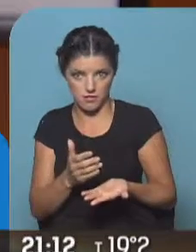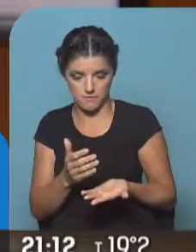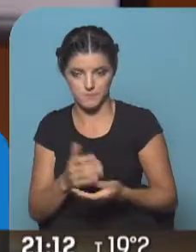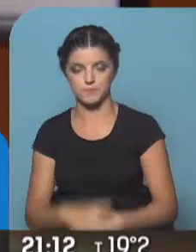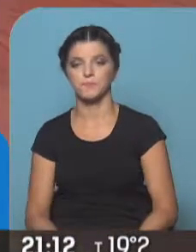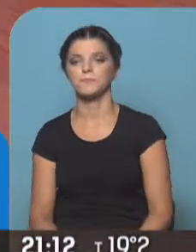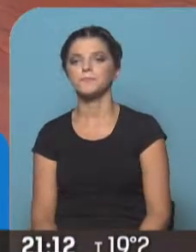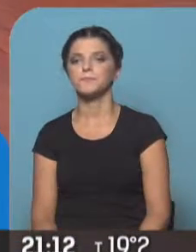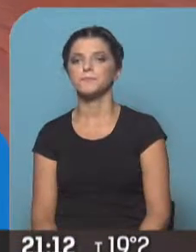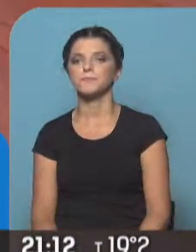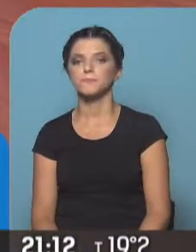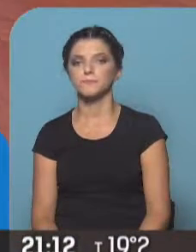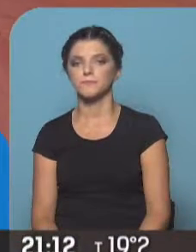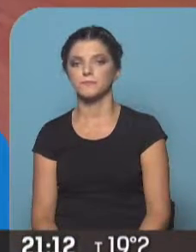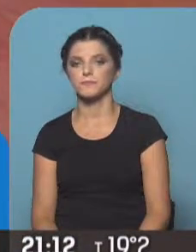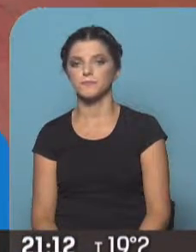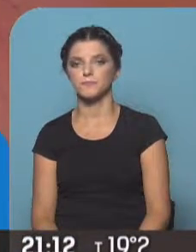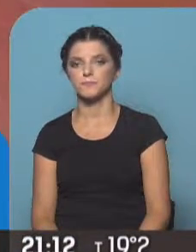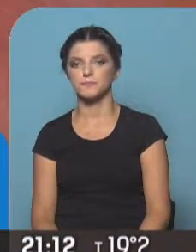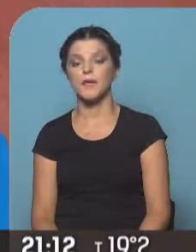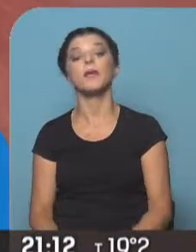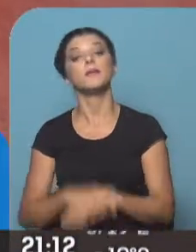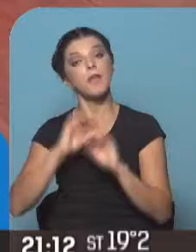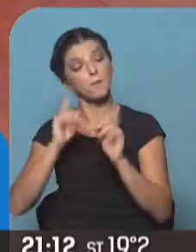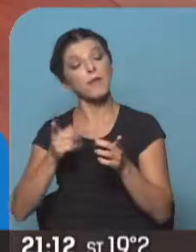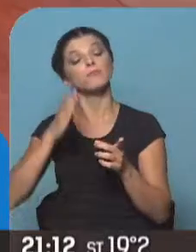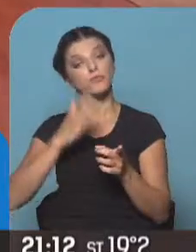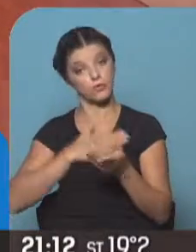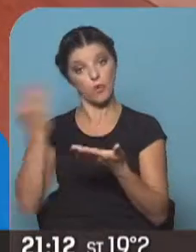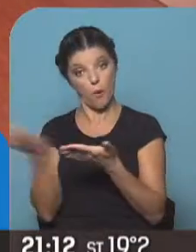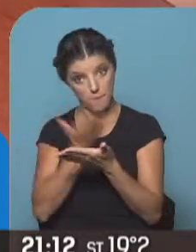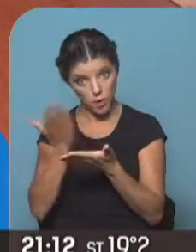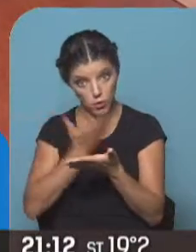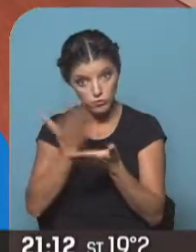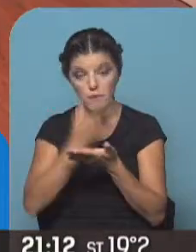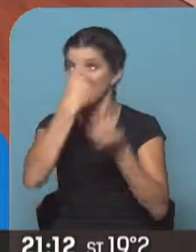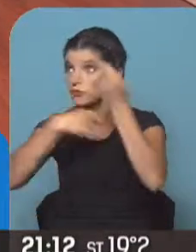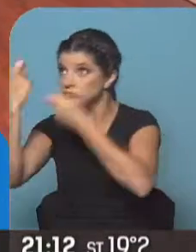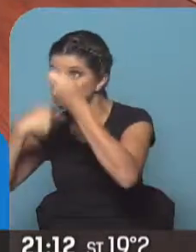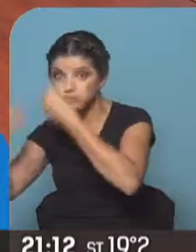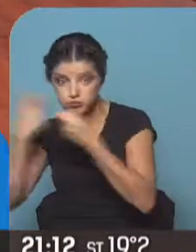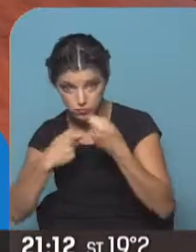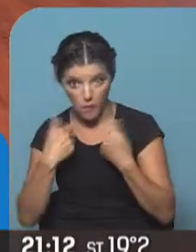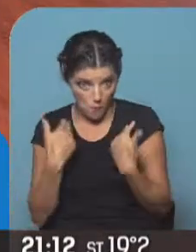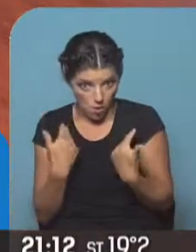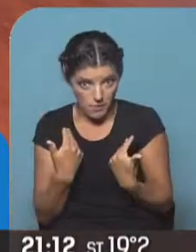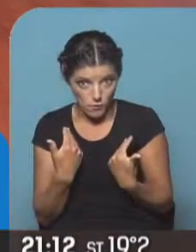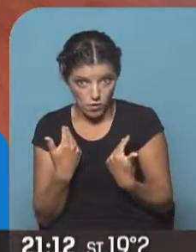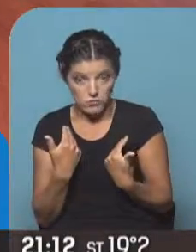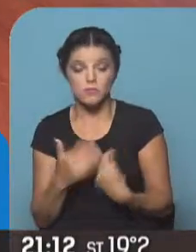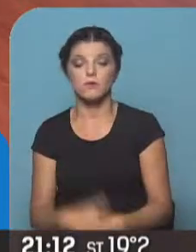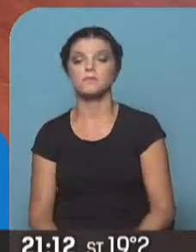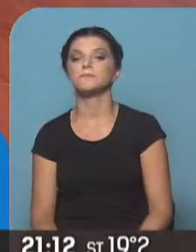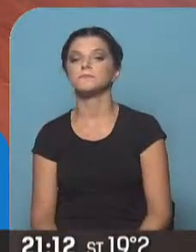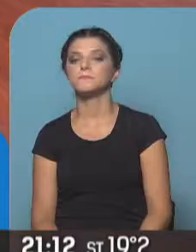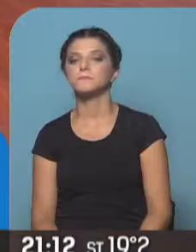ocurrido hasta ahora, y nosotros vamos a poder colocar productos en los mercados más exigentes del mundo, que nos va a dar